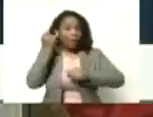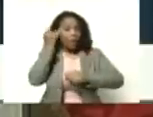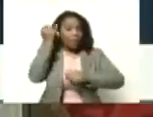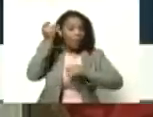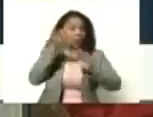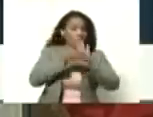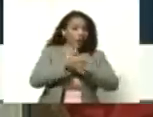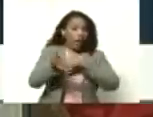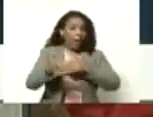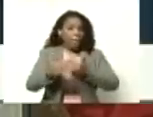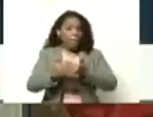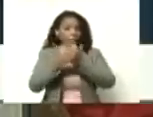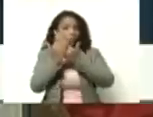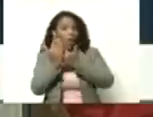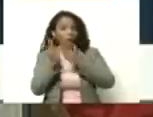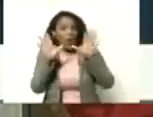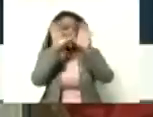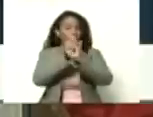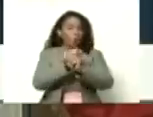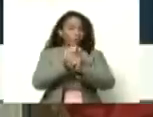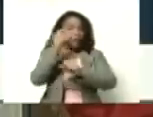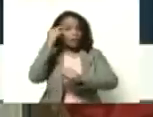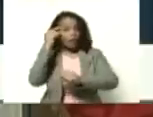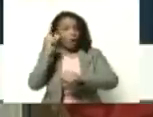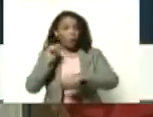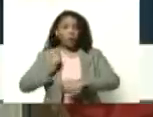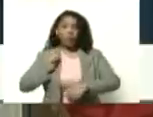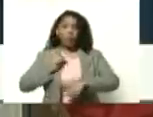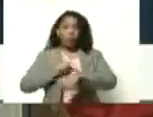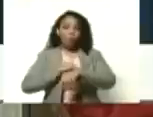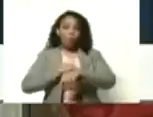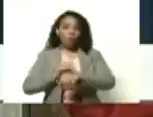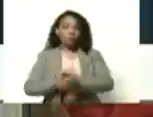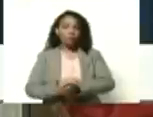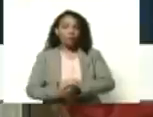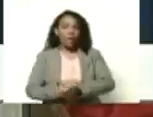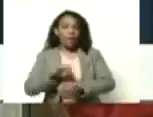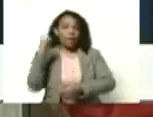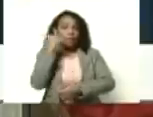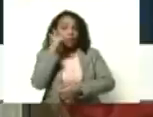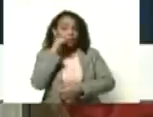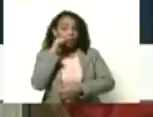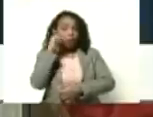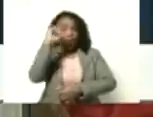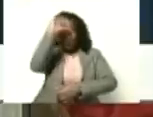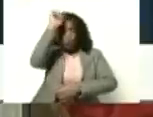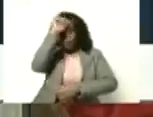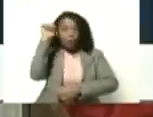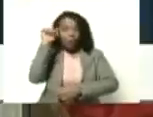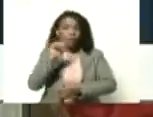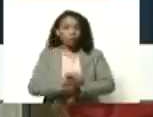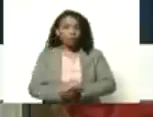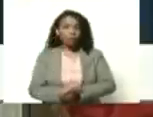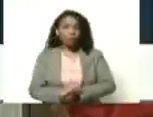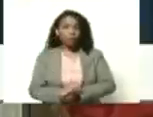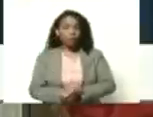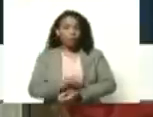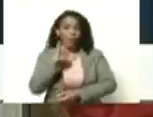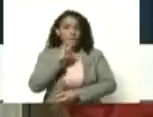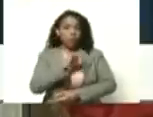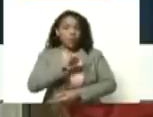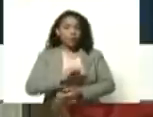en madrugadas en noches en día a cualquier hora desde el sábado sábado domingo lunes